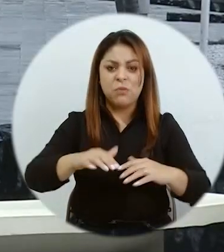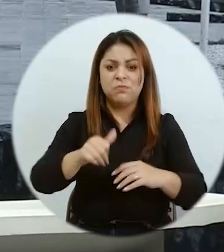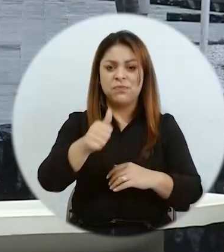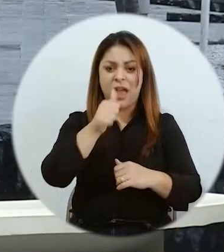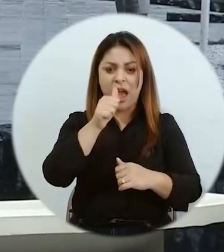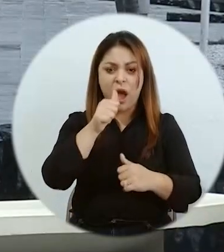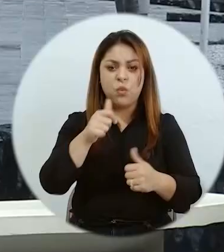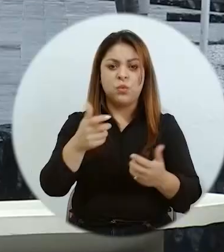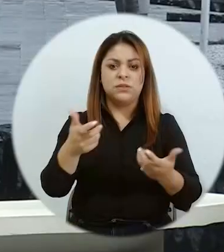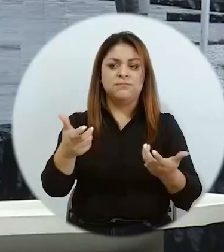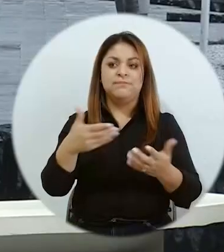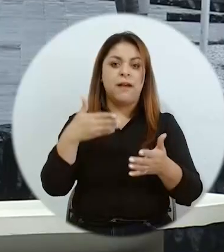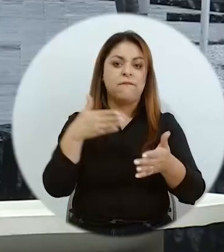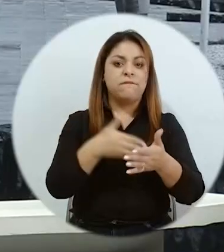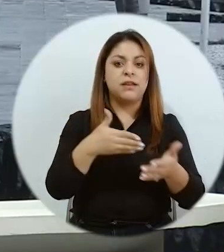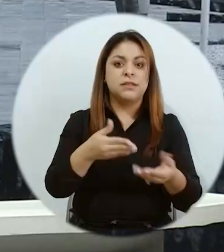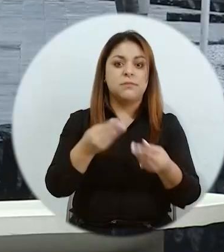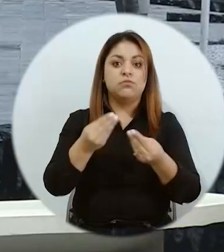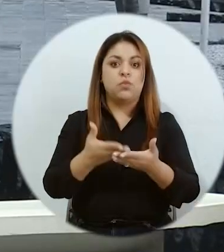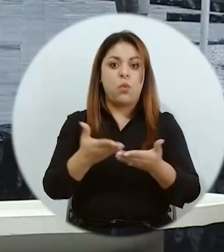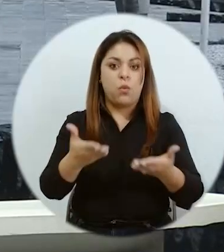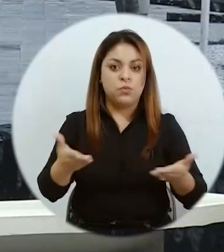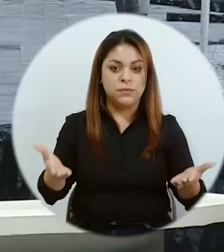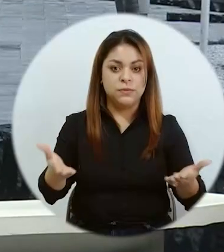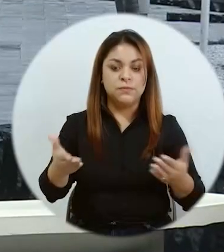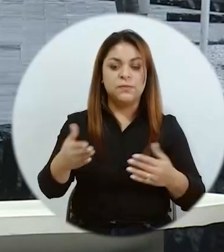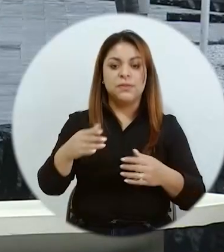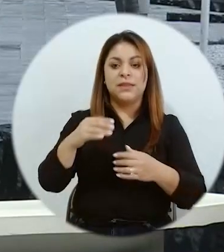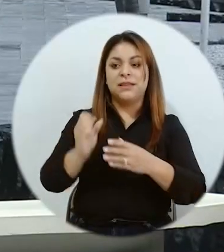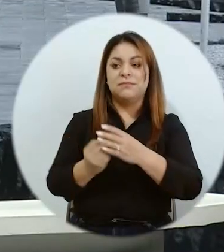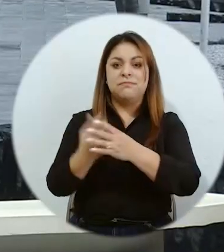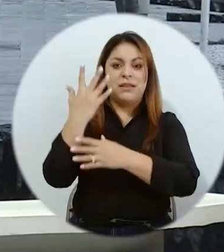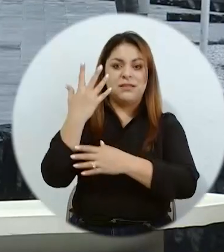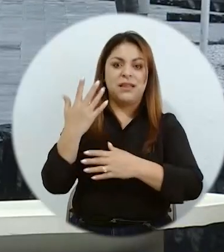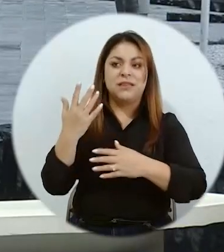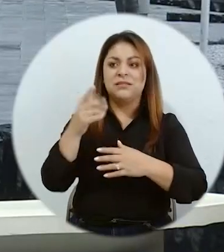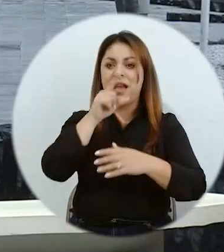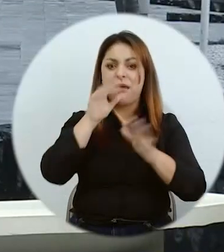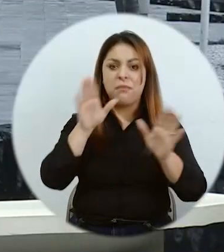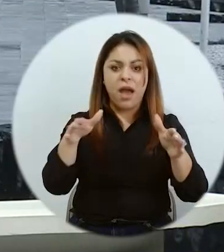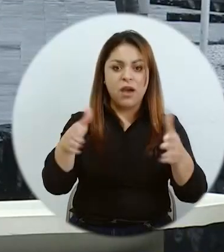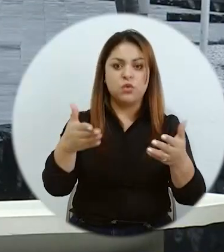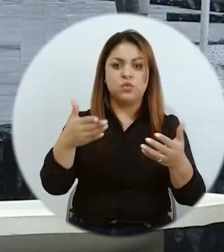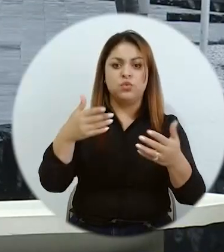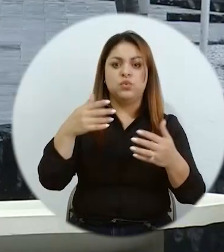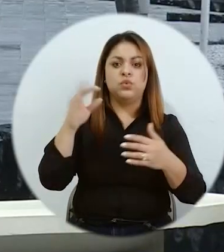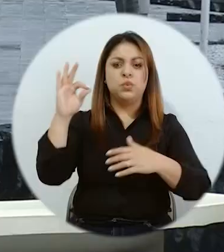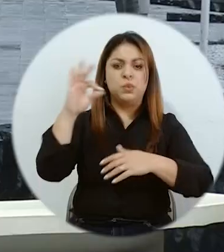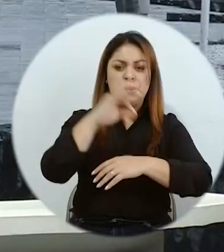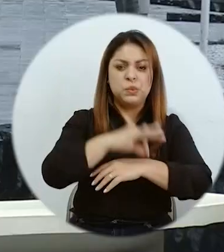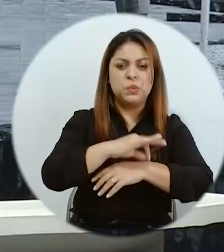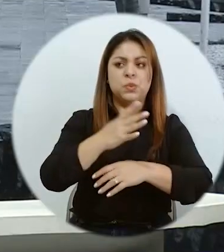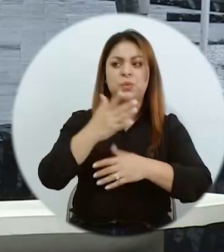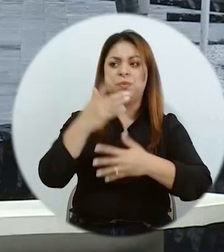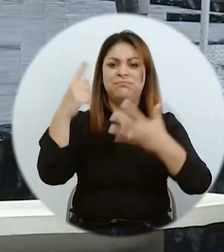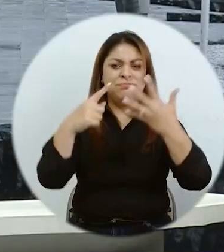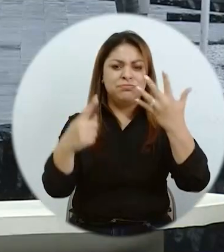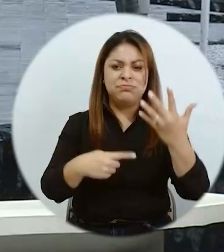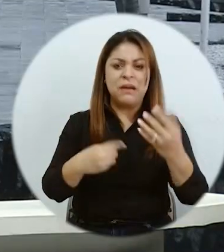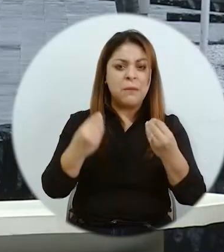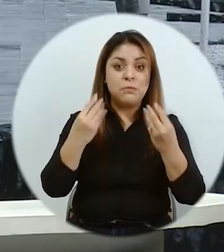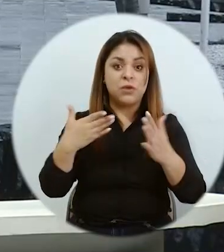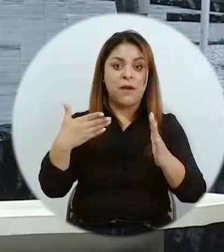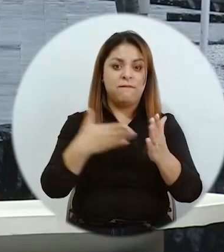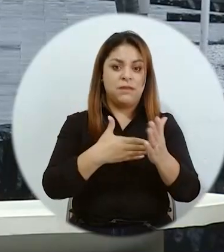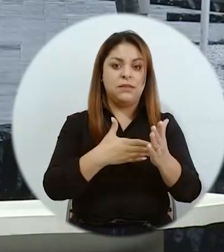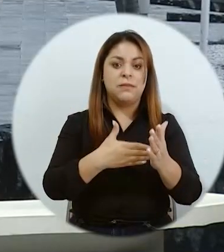la afectación sobre un montón de especies, de polinizadores, pájaros, en fin, otra serie de especies que se ven afectadas también